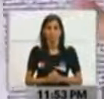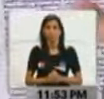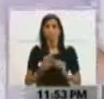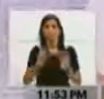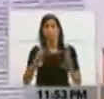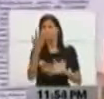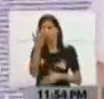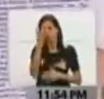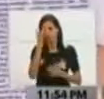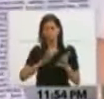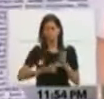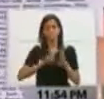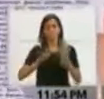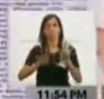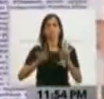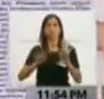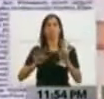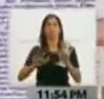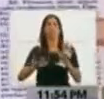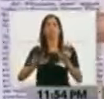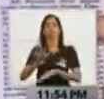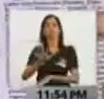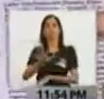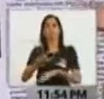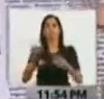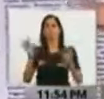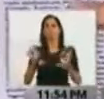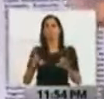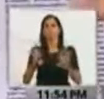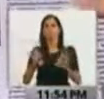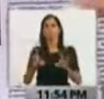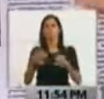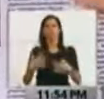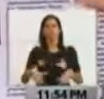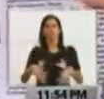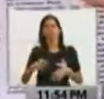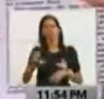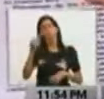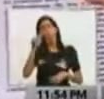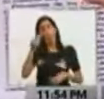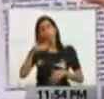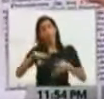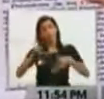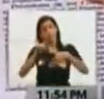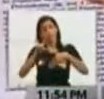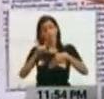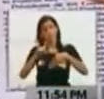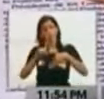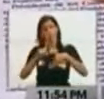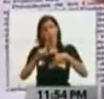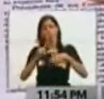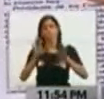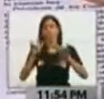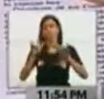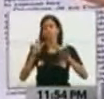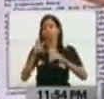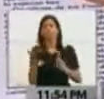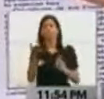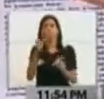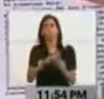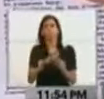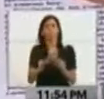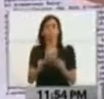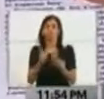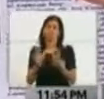...17 de febrero de 1985... hay un dolor mayor entre los latinoamericanos. Se ha ido la voz de Ali Primera. Falleció